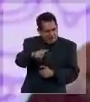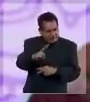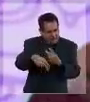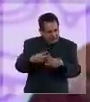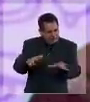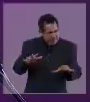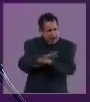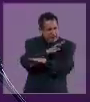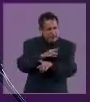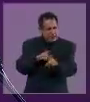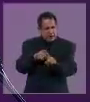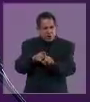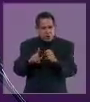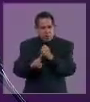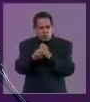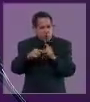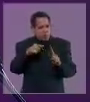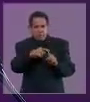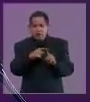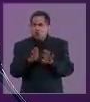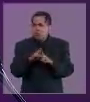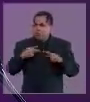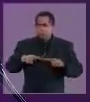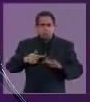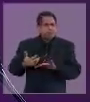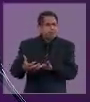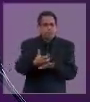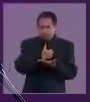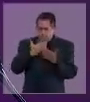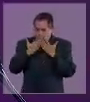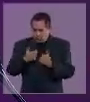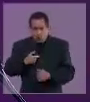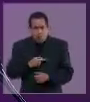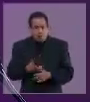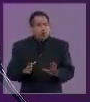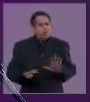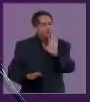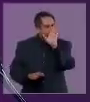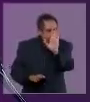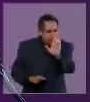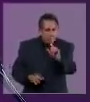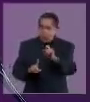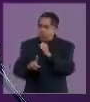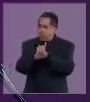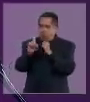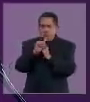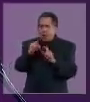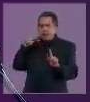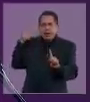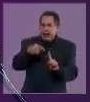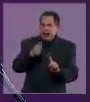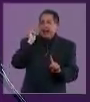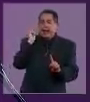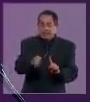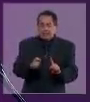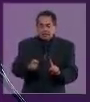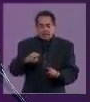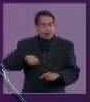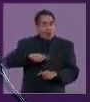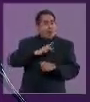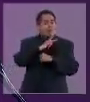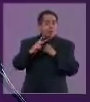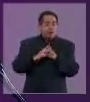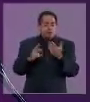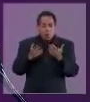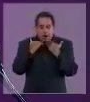el problema de ingreso que causa pobreza en el país? Adelante, Carlos. El problema de fondo es justamente que somos un país en donde no